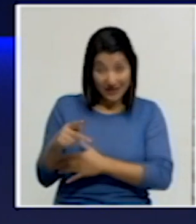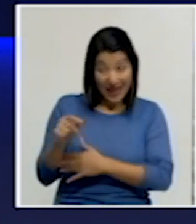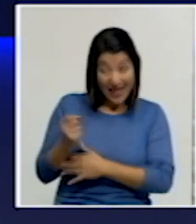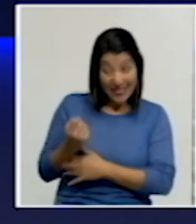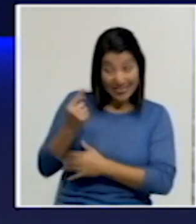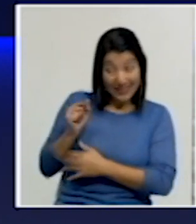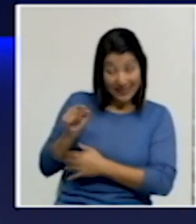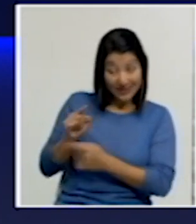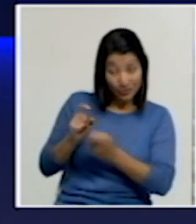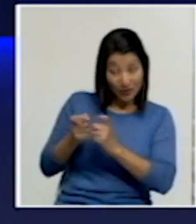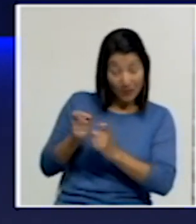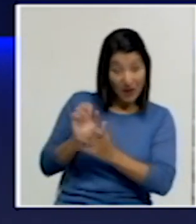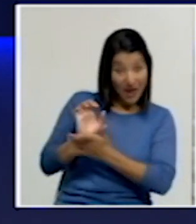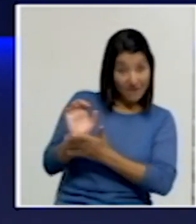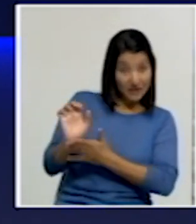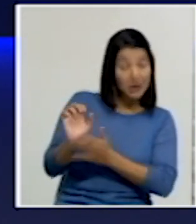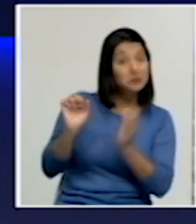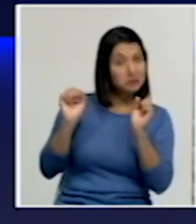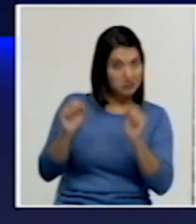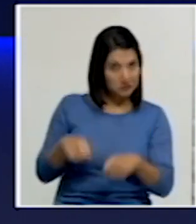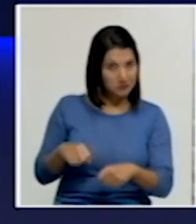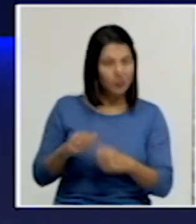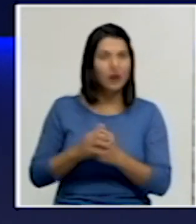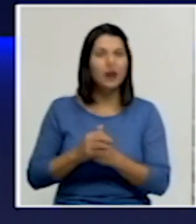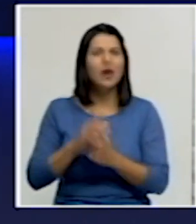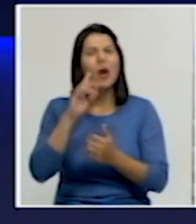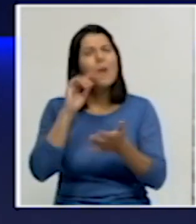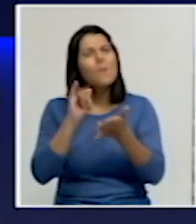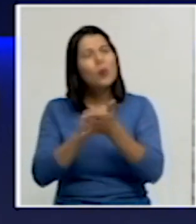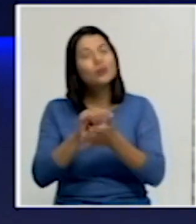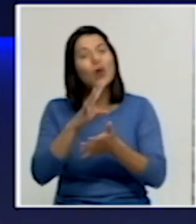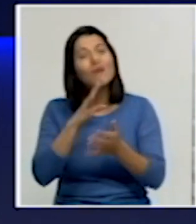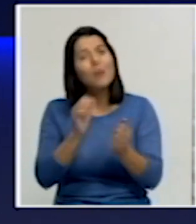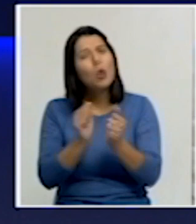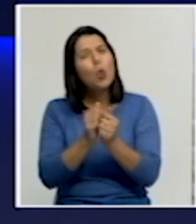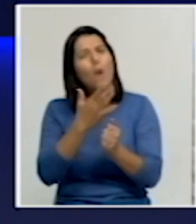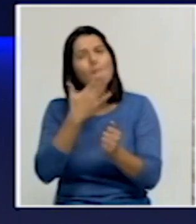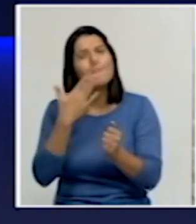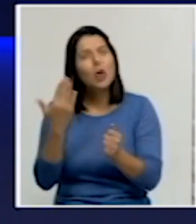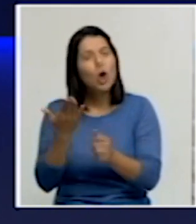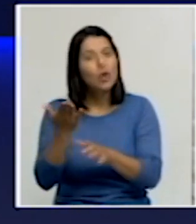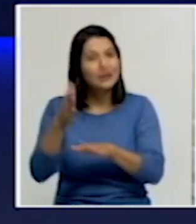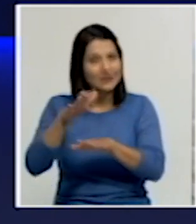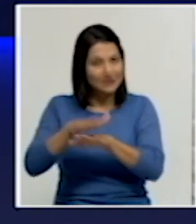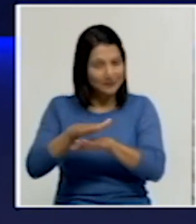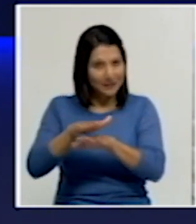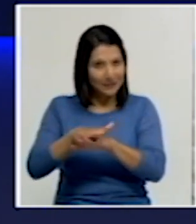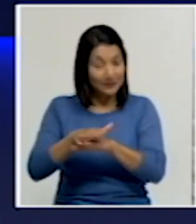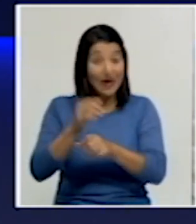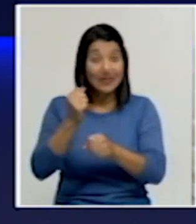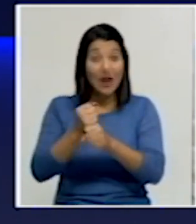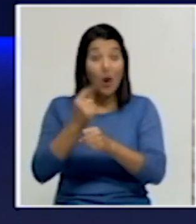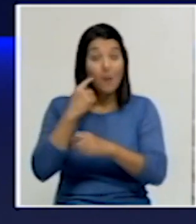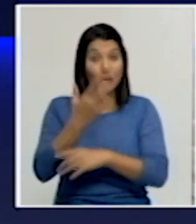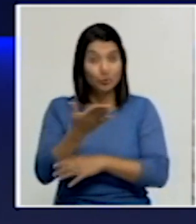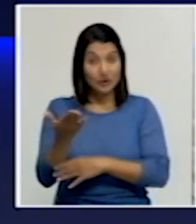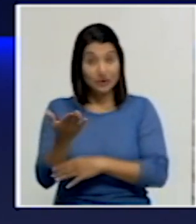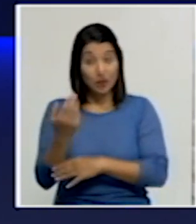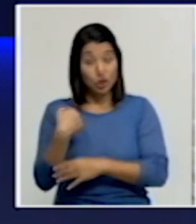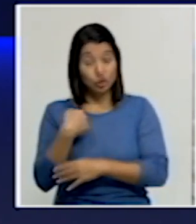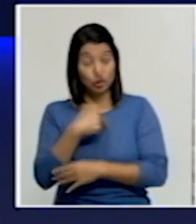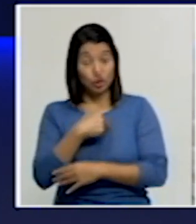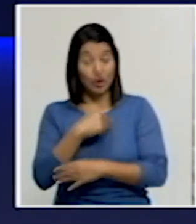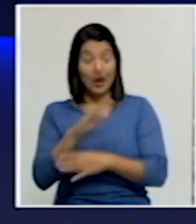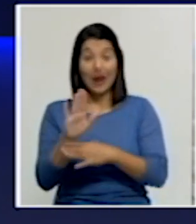y prevenirlos es posible. Por eso hablamos con los mejores especialistas. Trabajamos